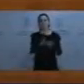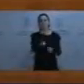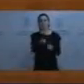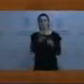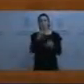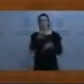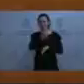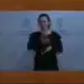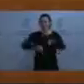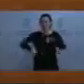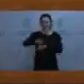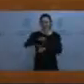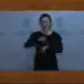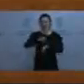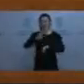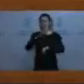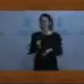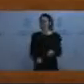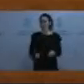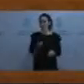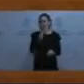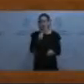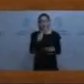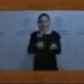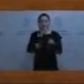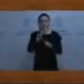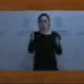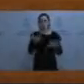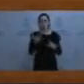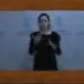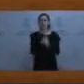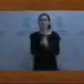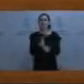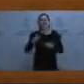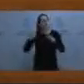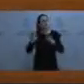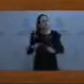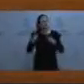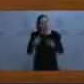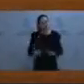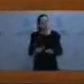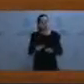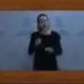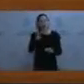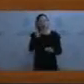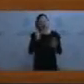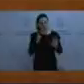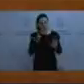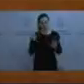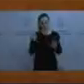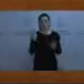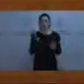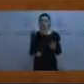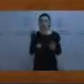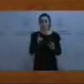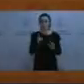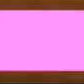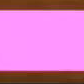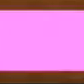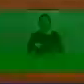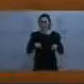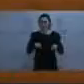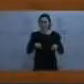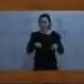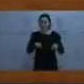problemas, haciendo el trabajo bien hecho. Vamos a ver, hace un mes se les dijo aquí a